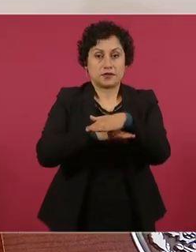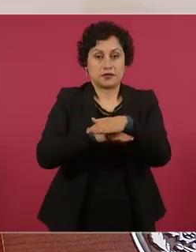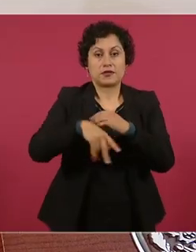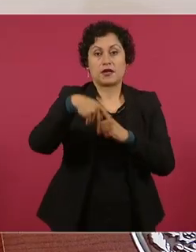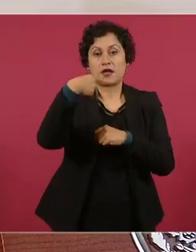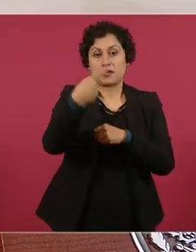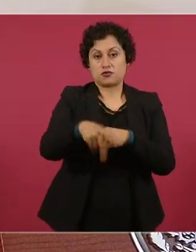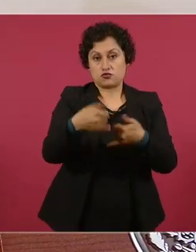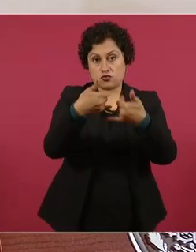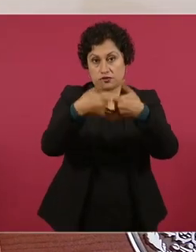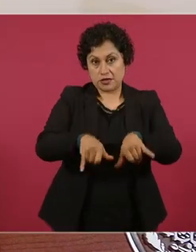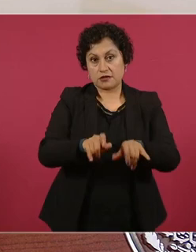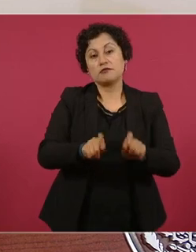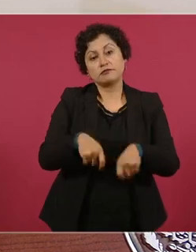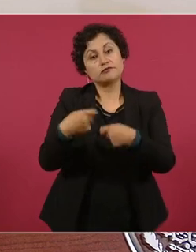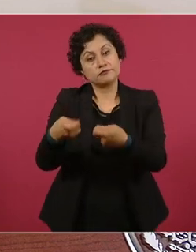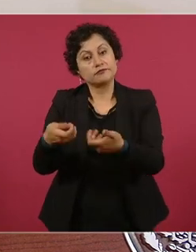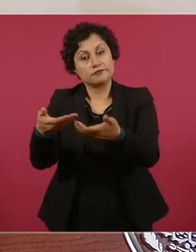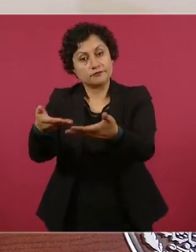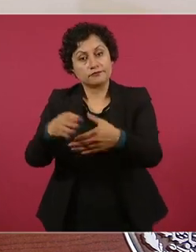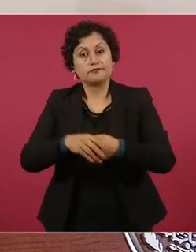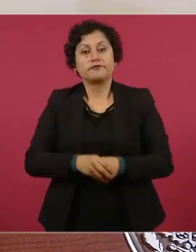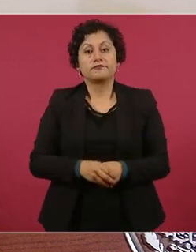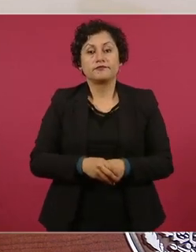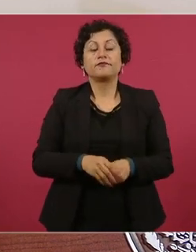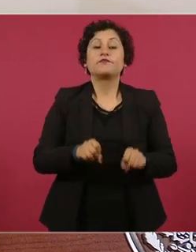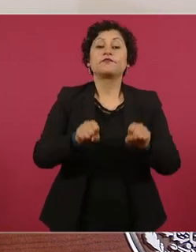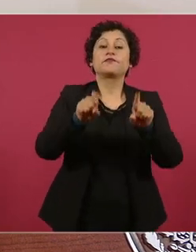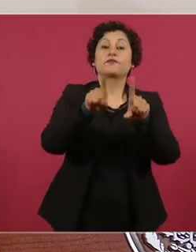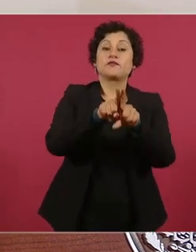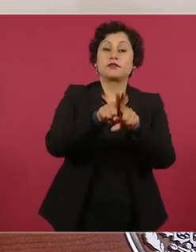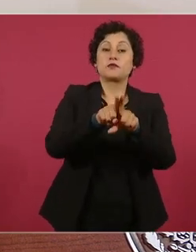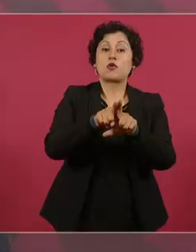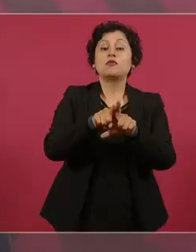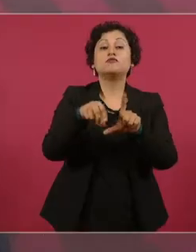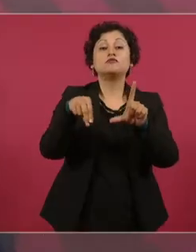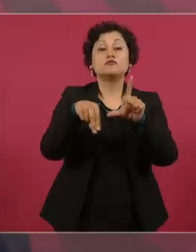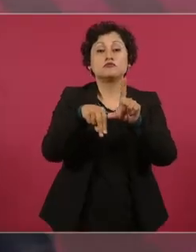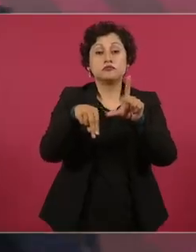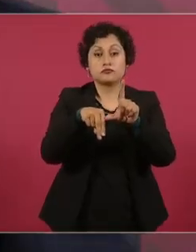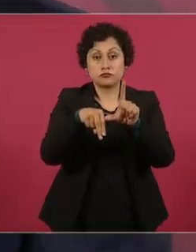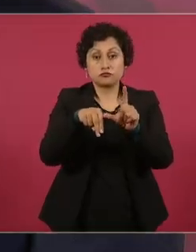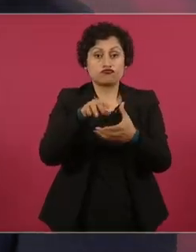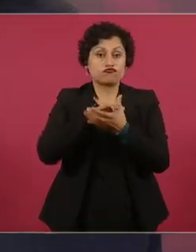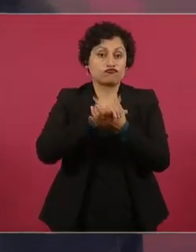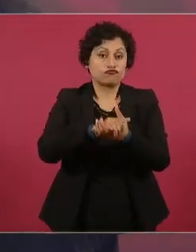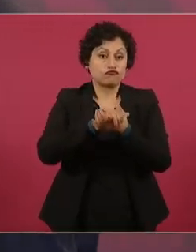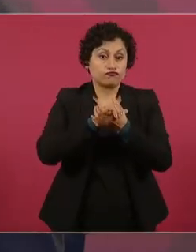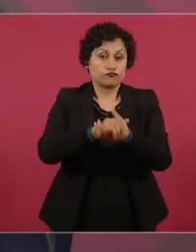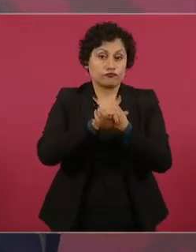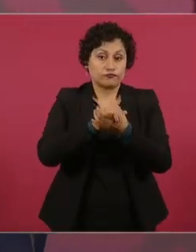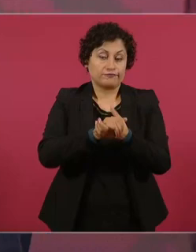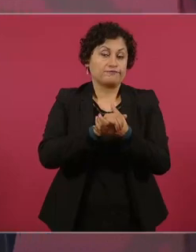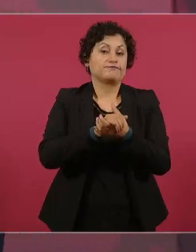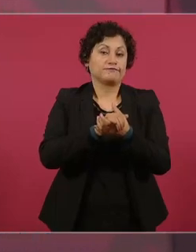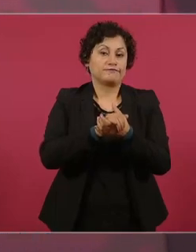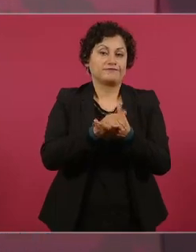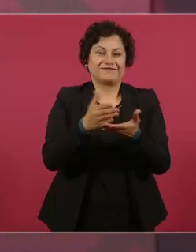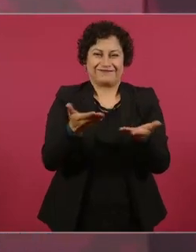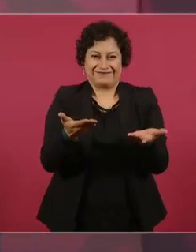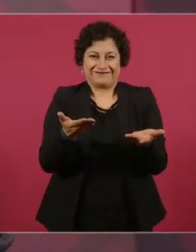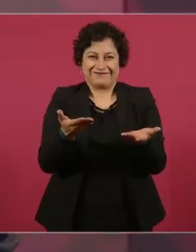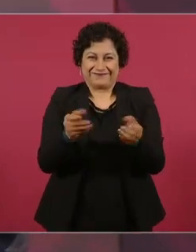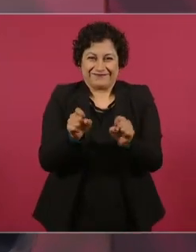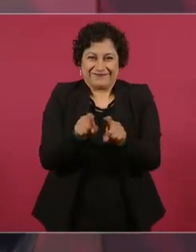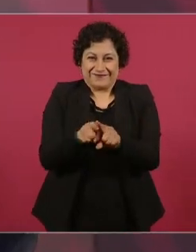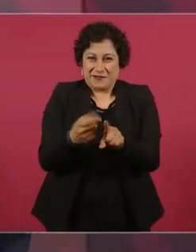maestra y le entregó la Lotería Nacional. O sea, un poco lo que vimos, nada